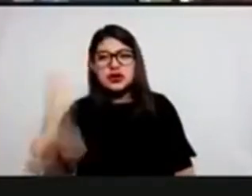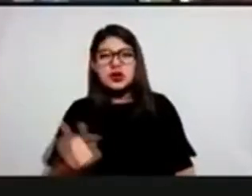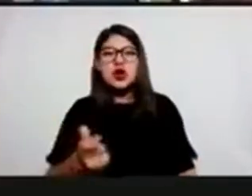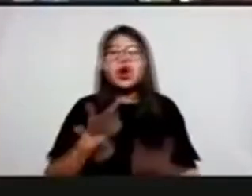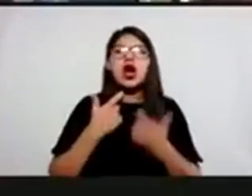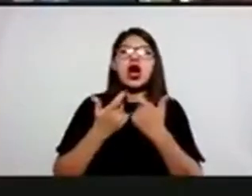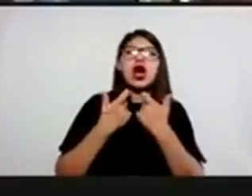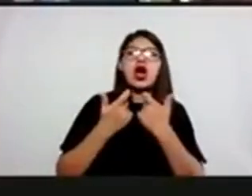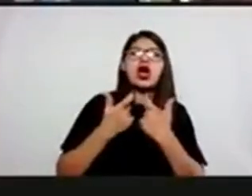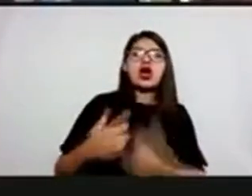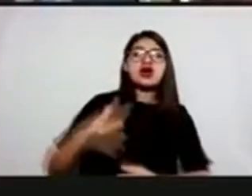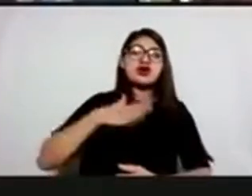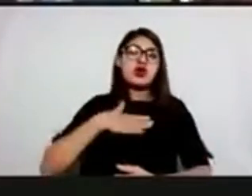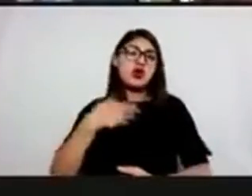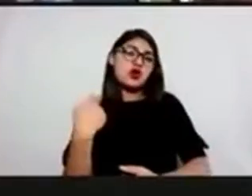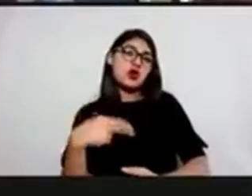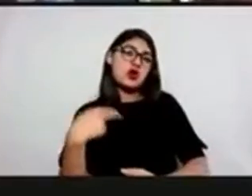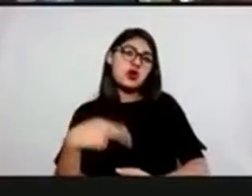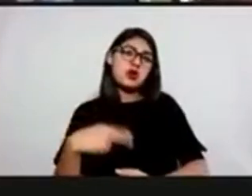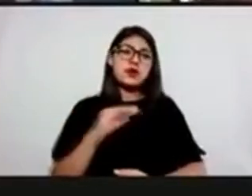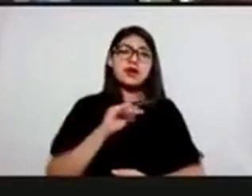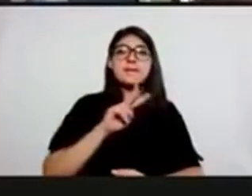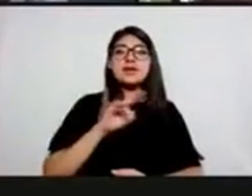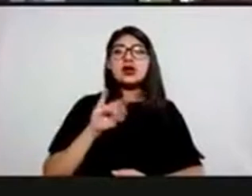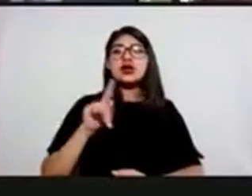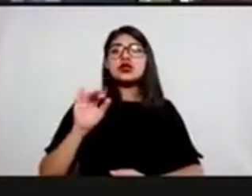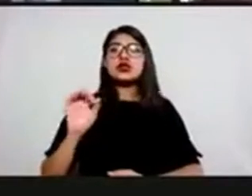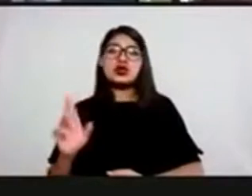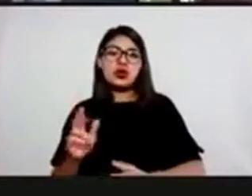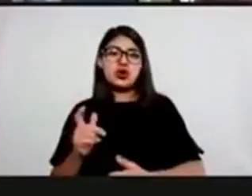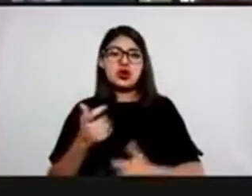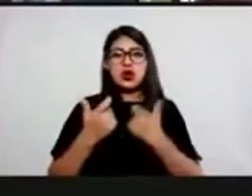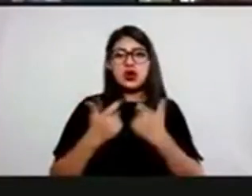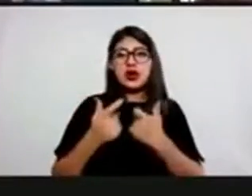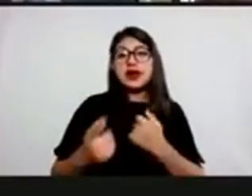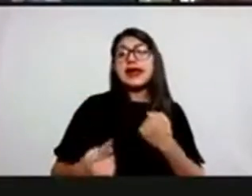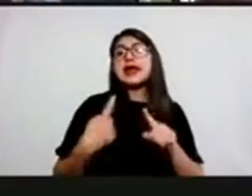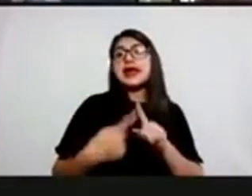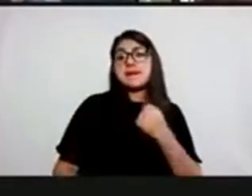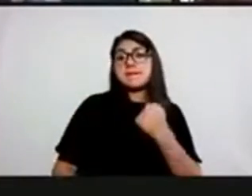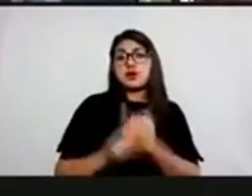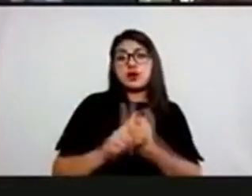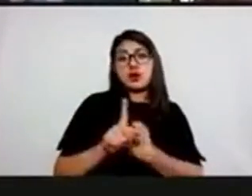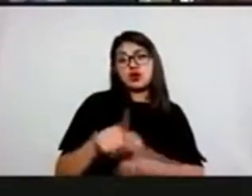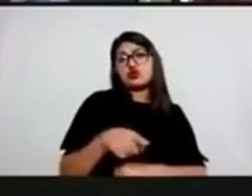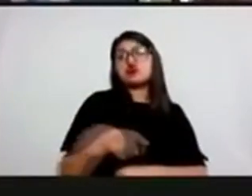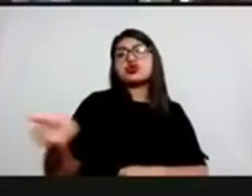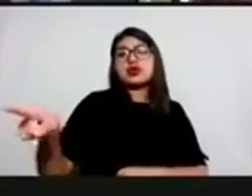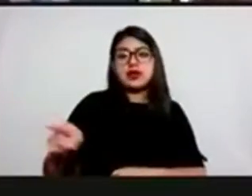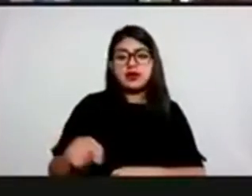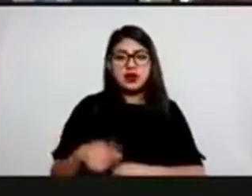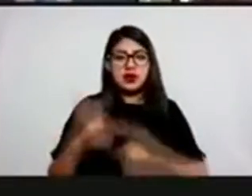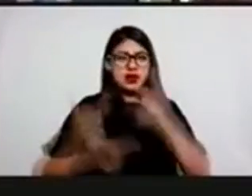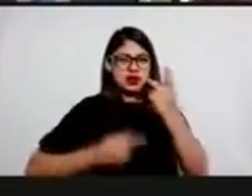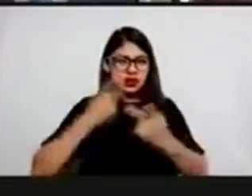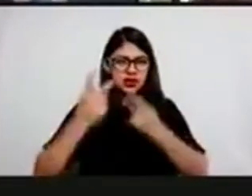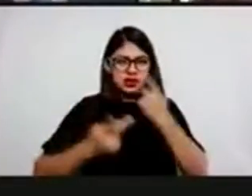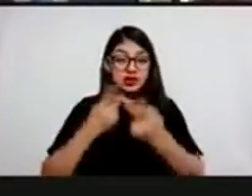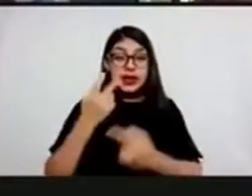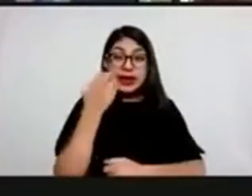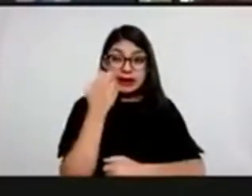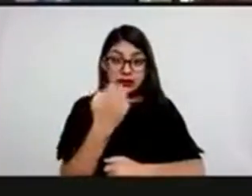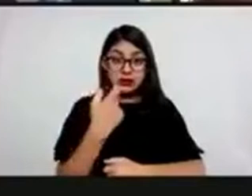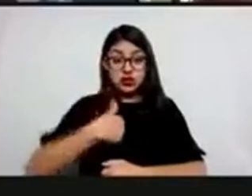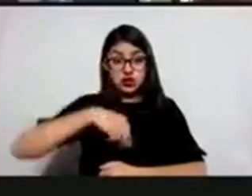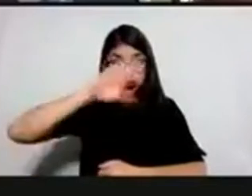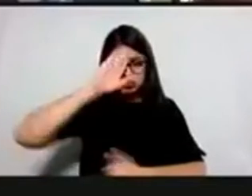soy coordinador de presidencia, las que se meten en problemas son ustedes. De manera aislada, estimo que no necesariamente